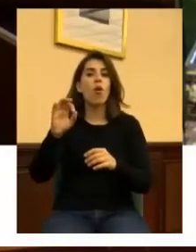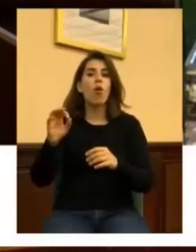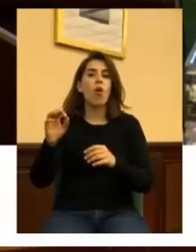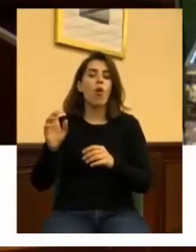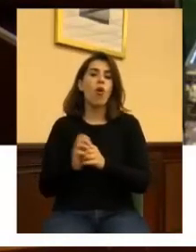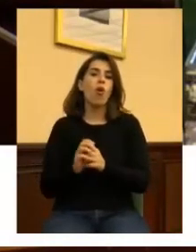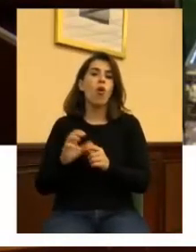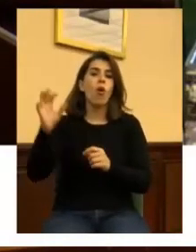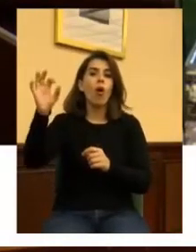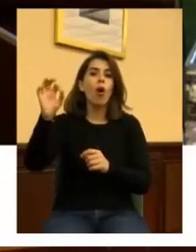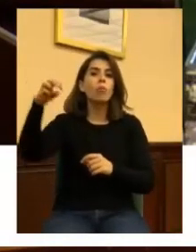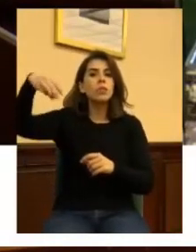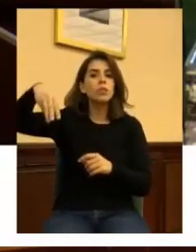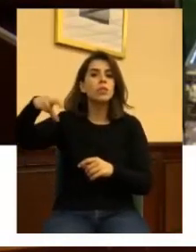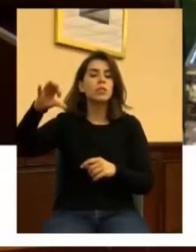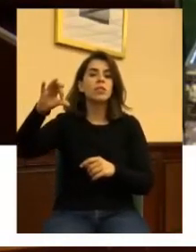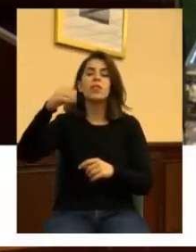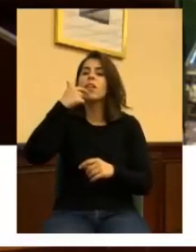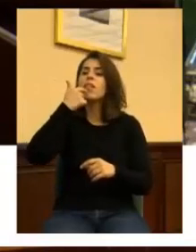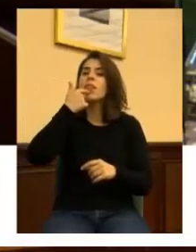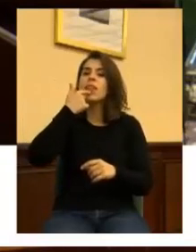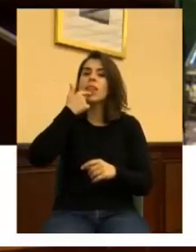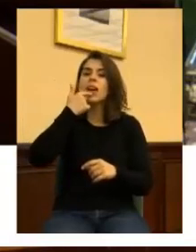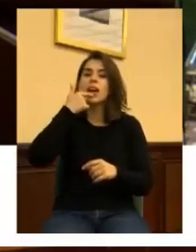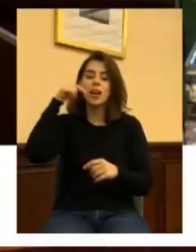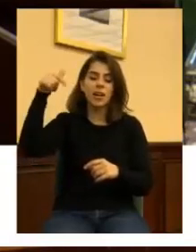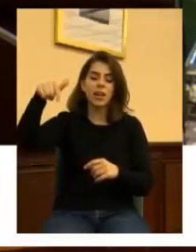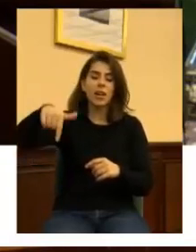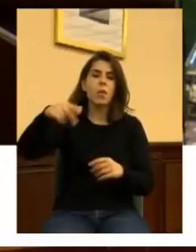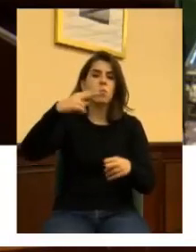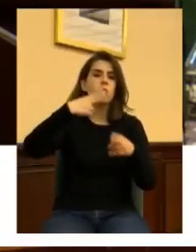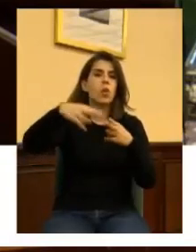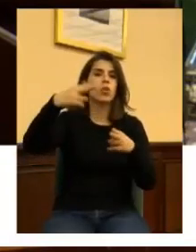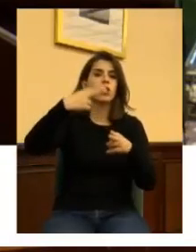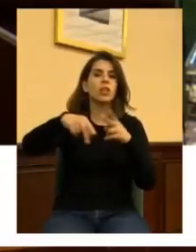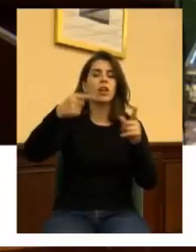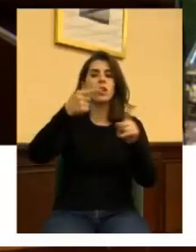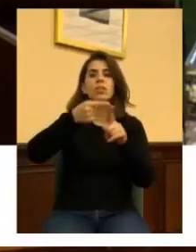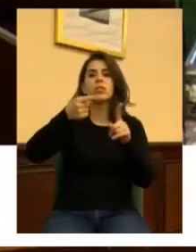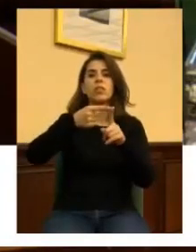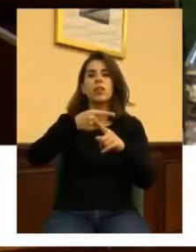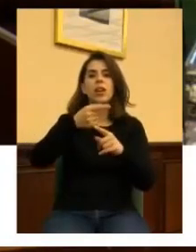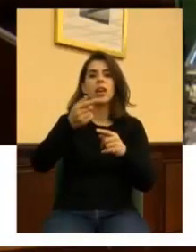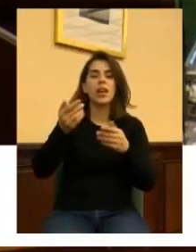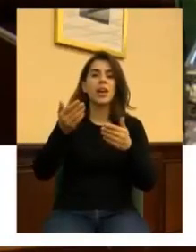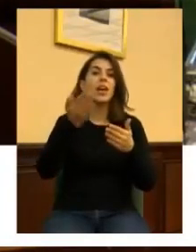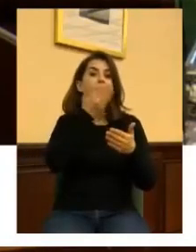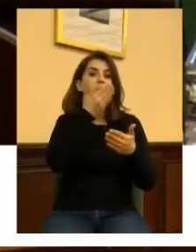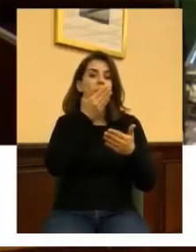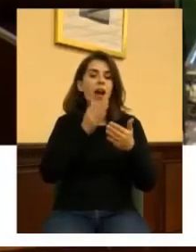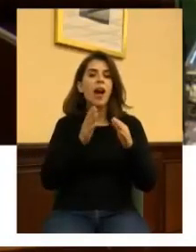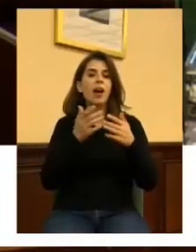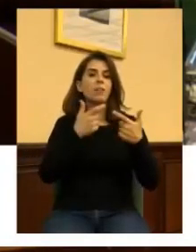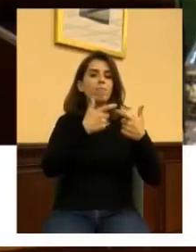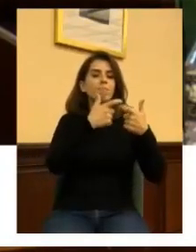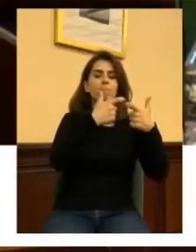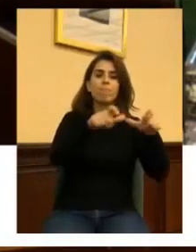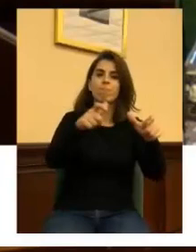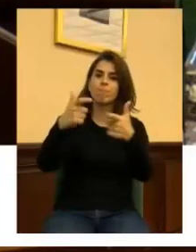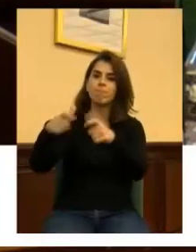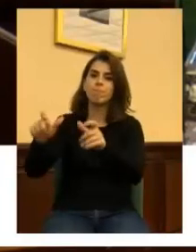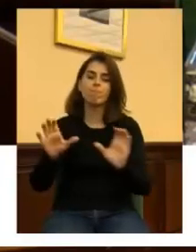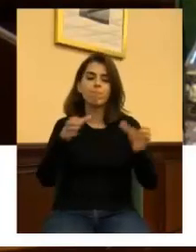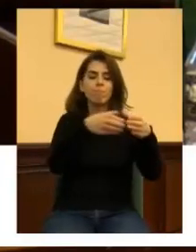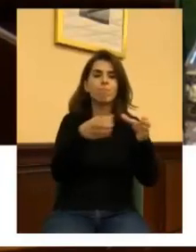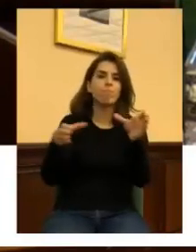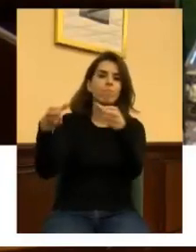han urgido a España a aprobar políticas que frenen la segregación escolar. La tasa de segregación escolar